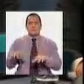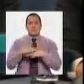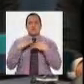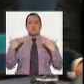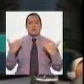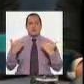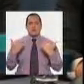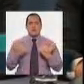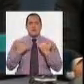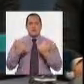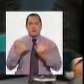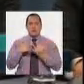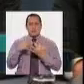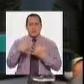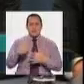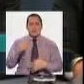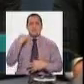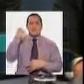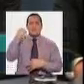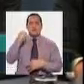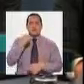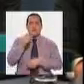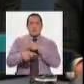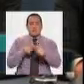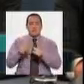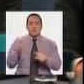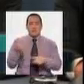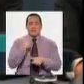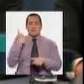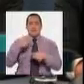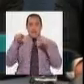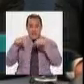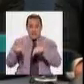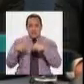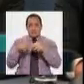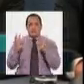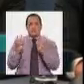afectar los derechos de quienes están en esas reuniones.